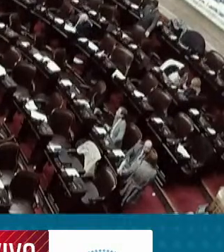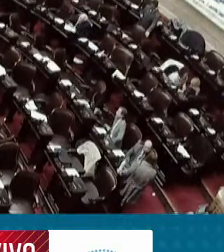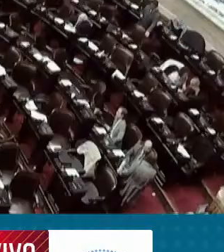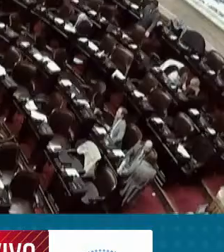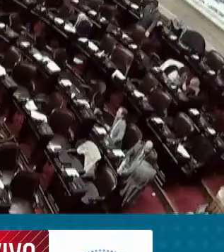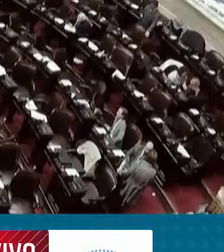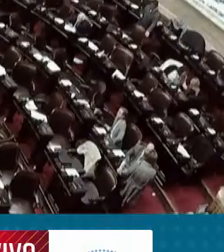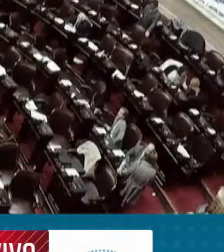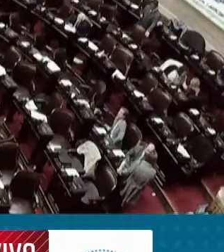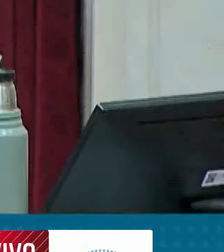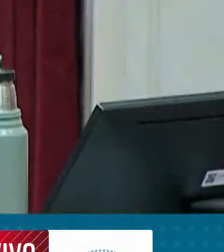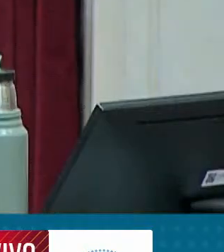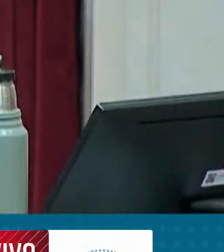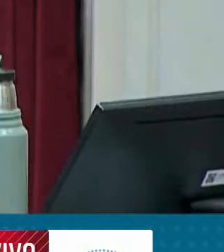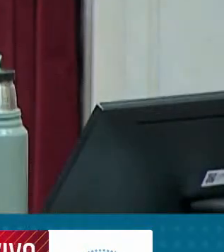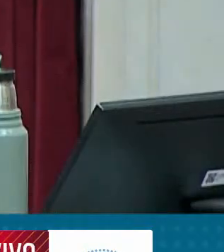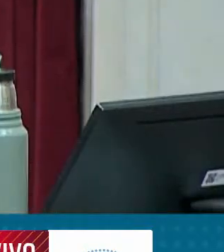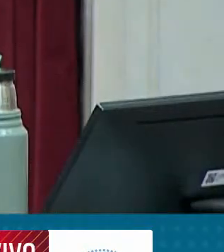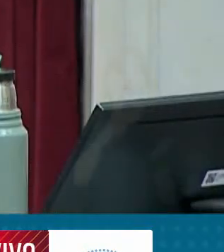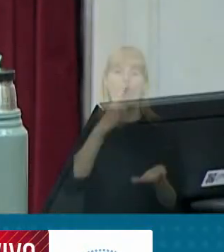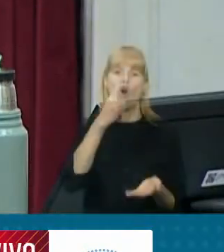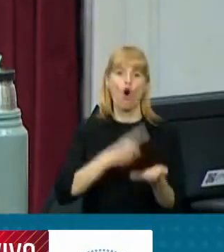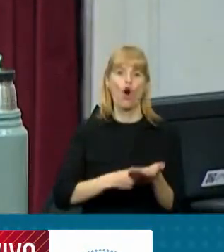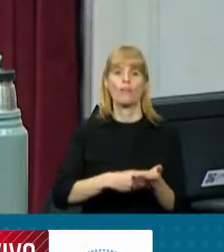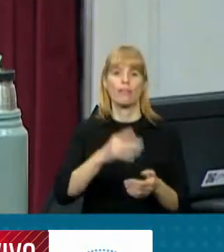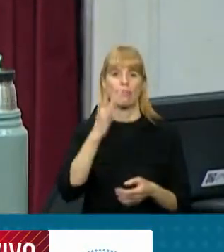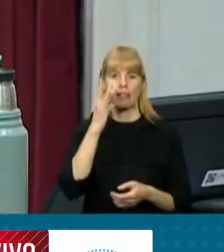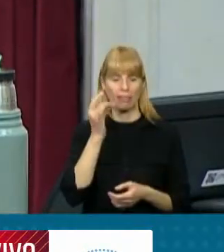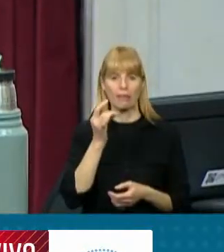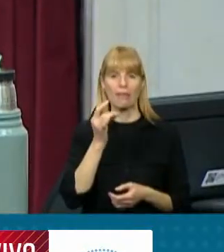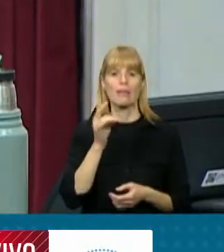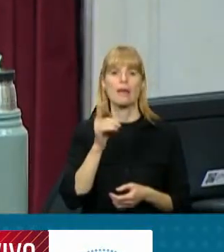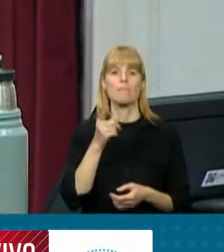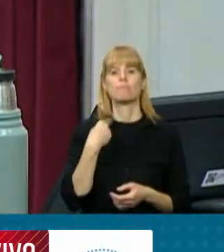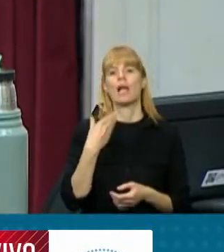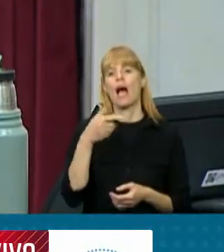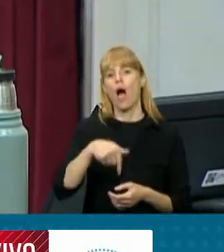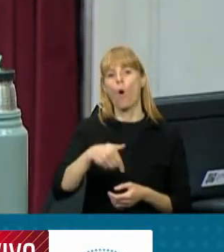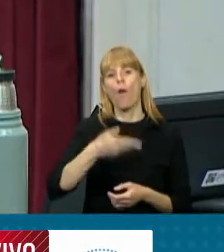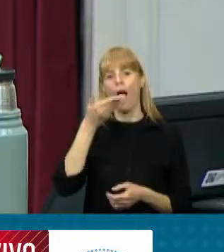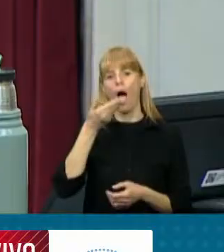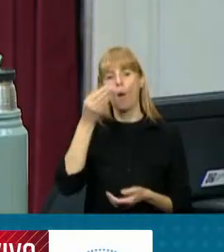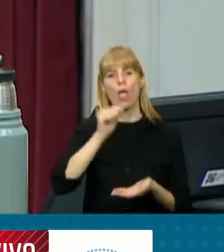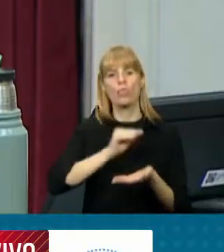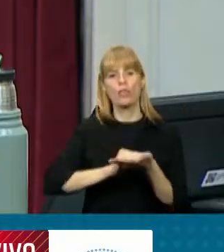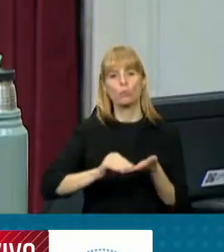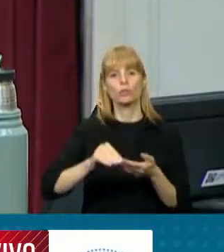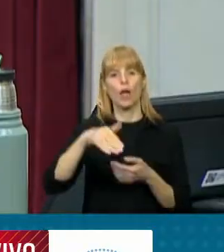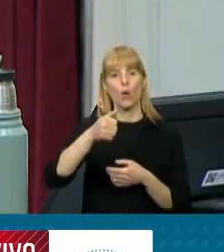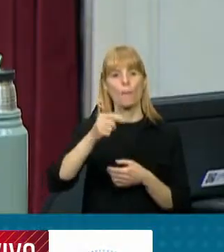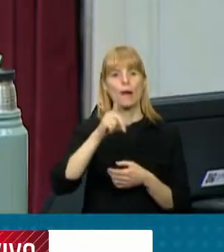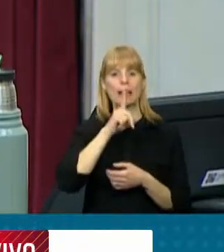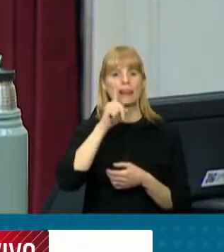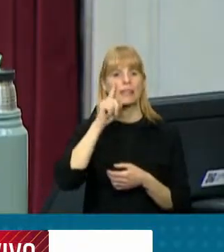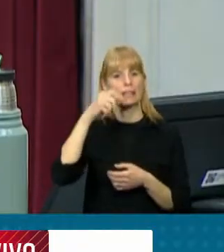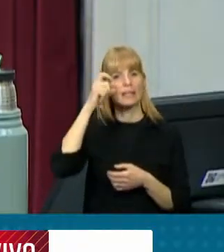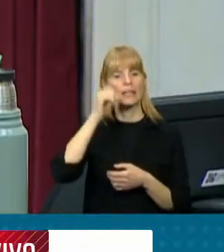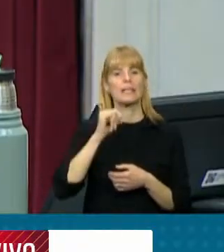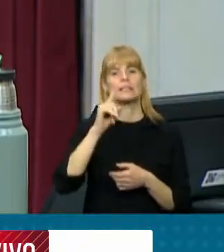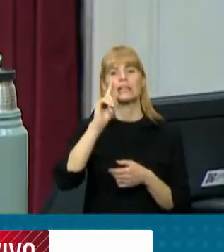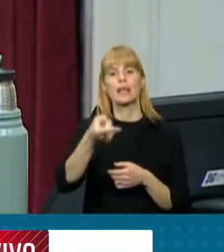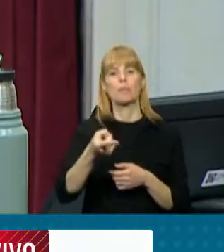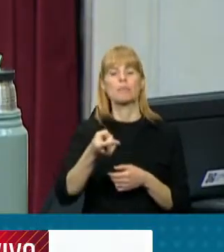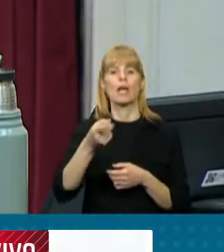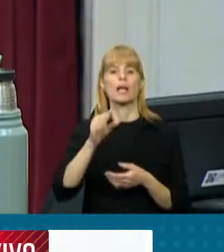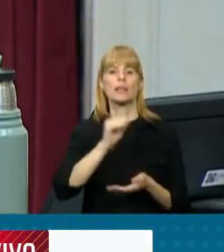muy desajustado, a donde independientemente de que ya está claro que los jubilados no pueden sobrevivir con 400.000